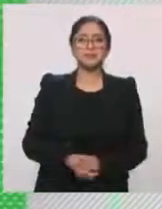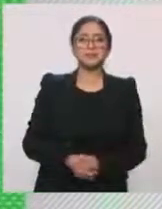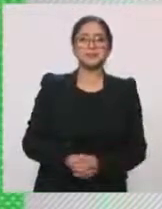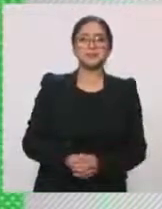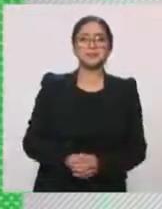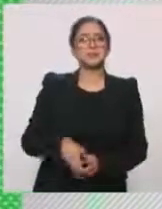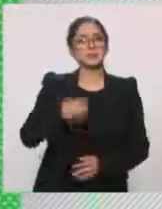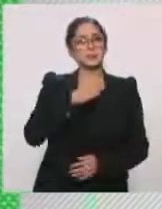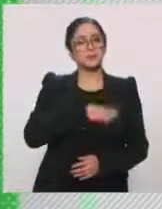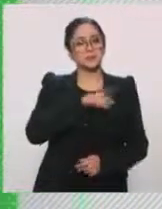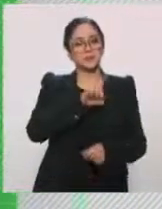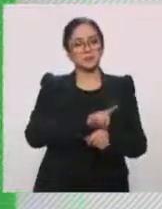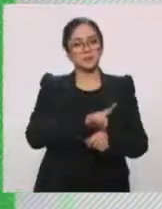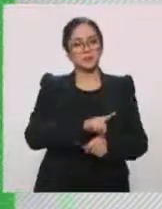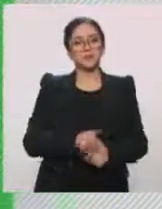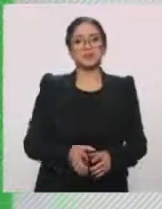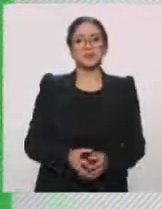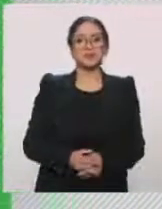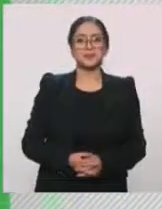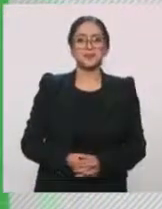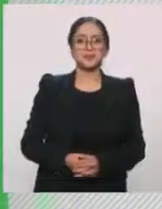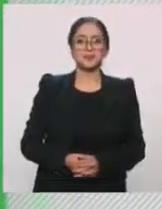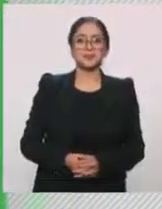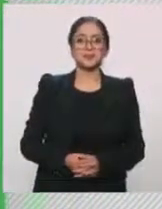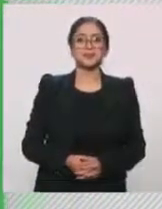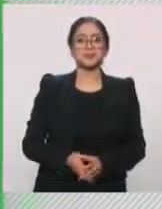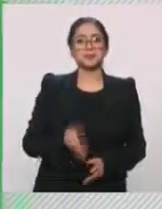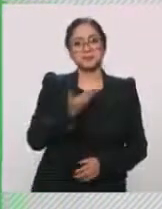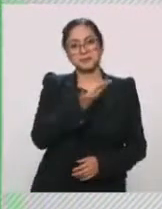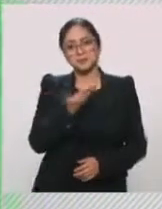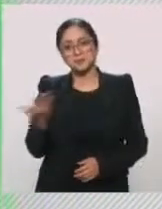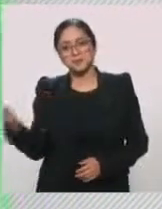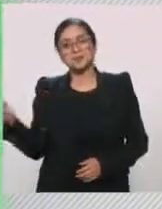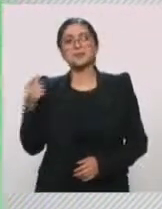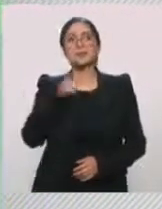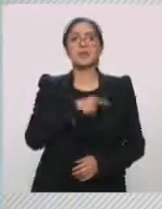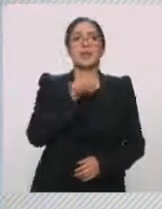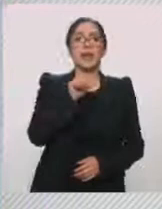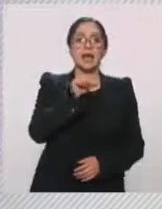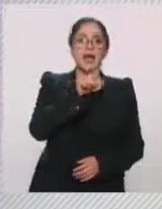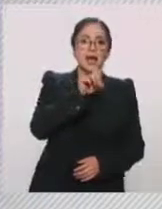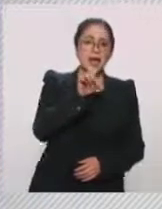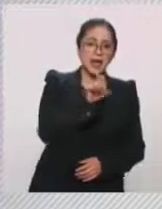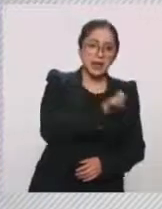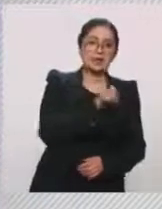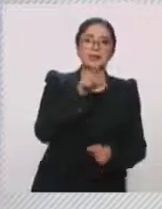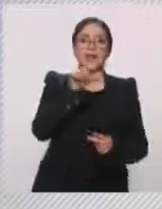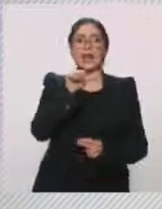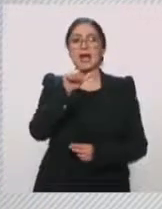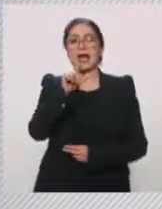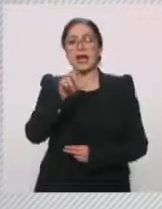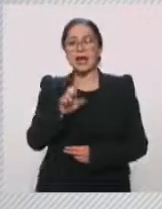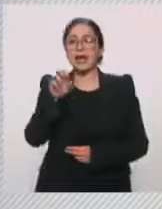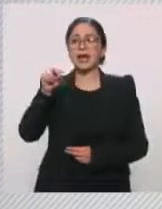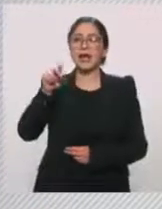días. ¿Qué tal? Buenos días, Ale. Buenos días, Alex. Buenos días, Neri. Buenos días a toda la